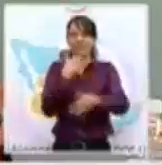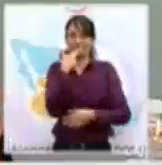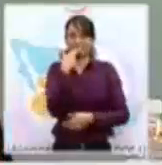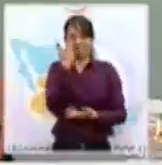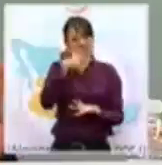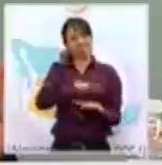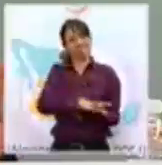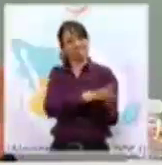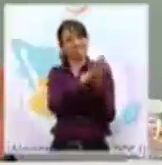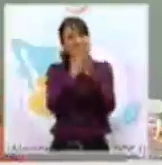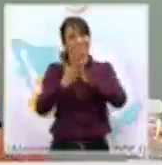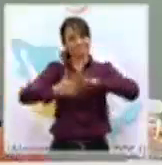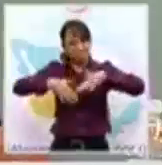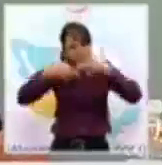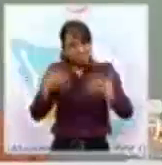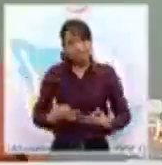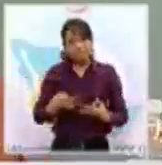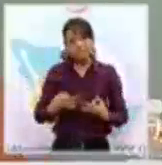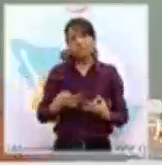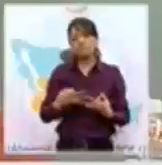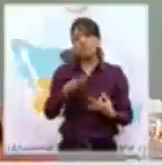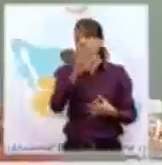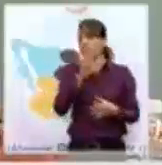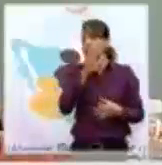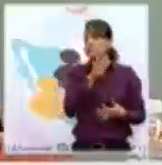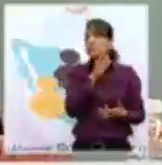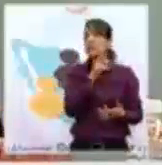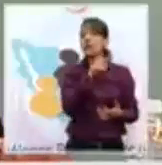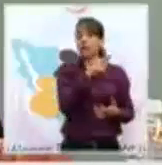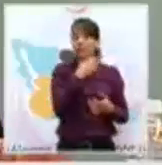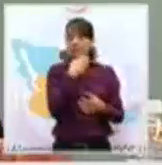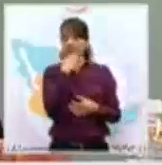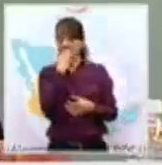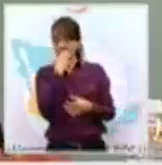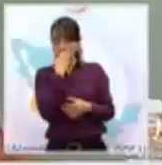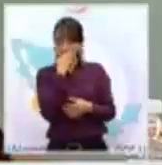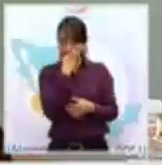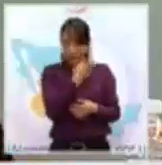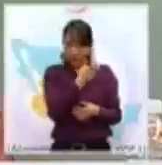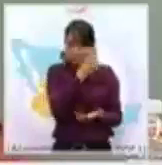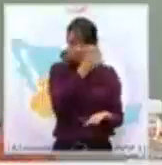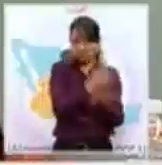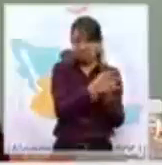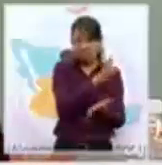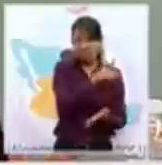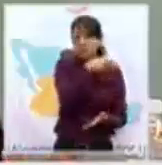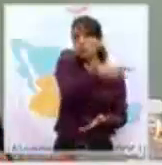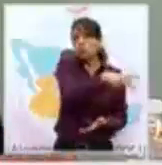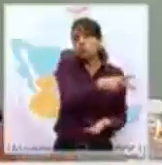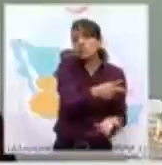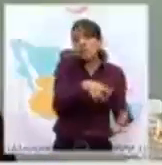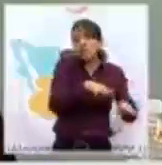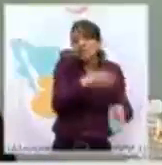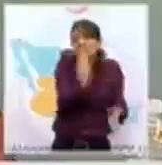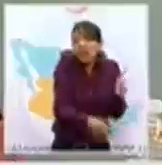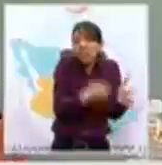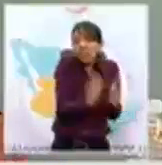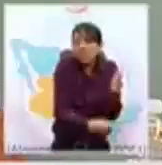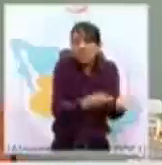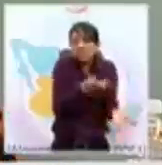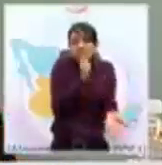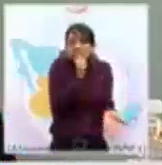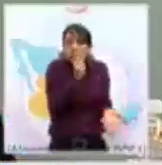que no solamente ya la escuela no está siendo un canal de movilidad social o de igualación social, los